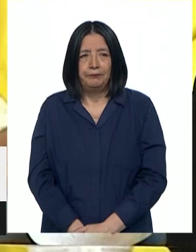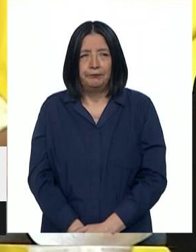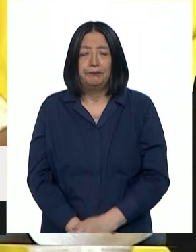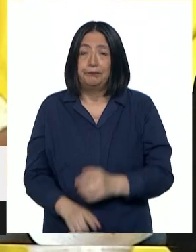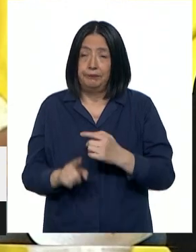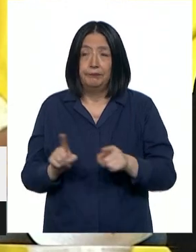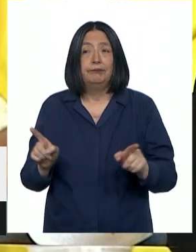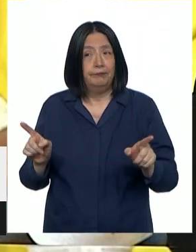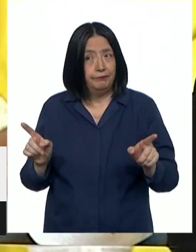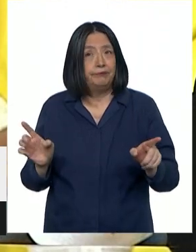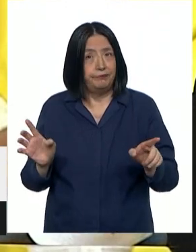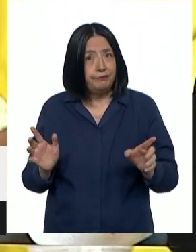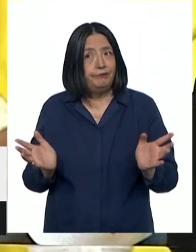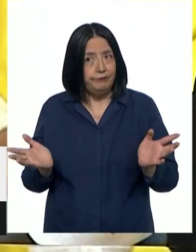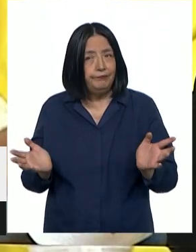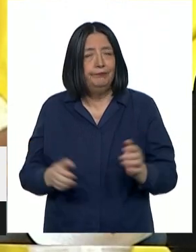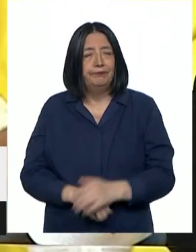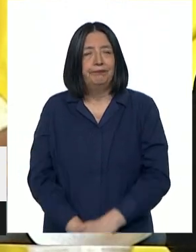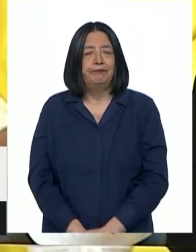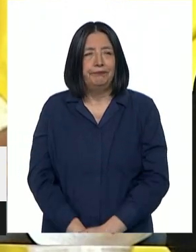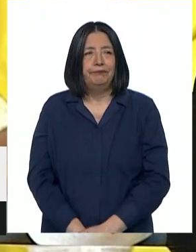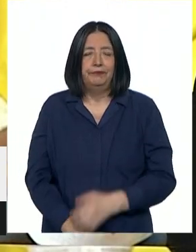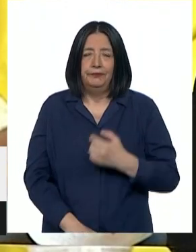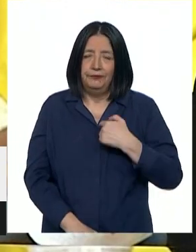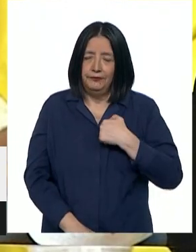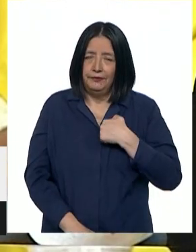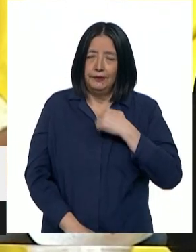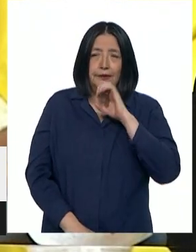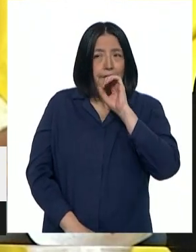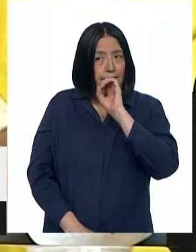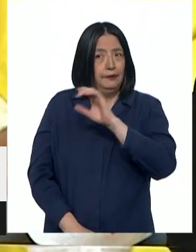pero también le decimos,